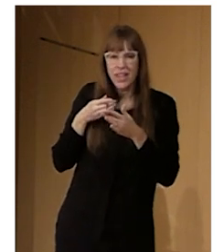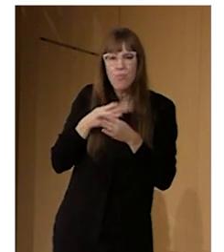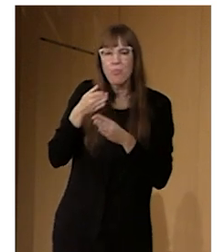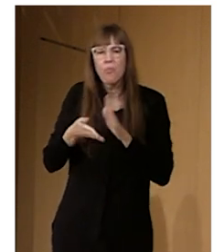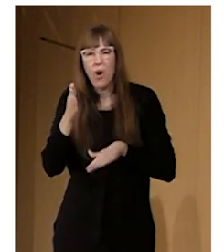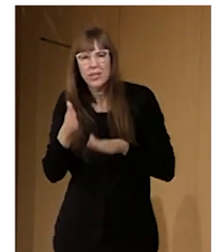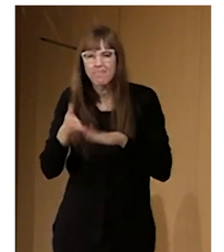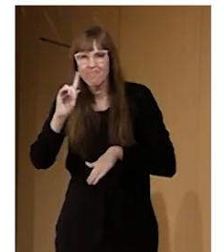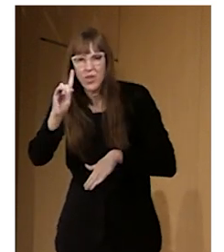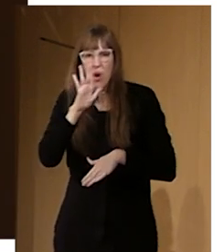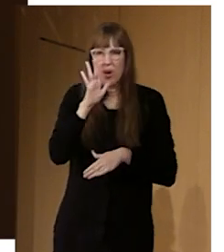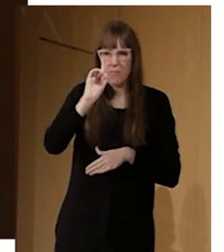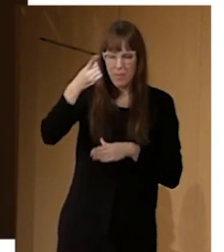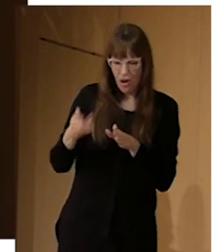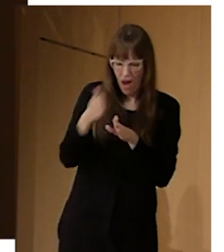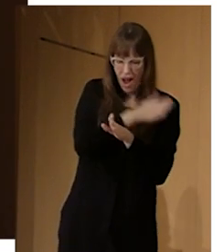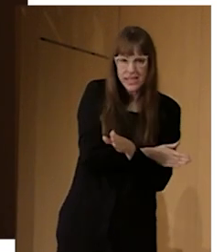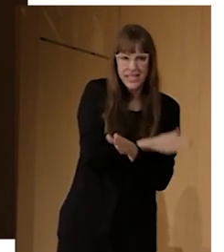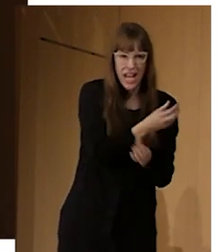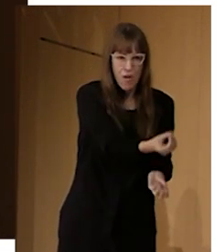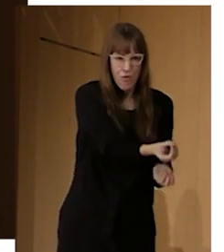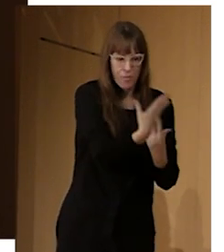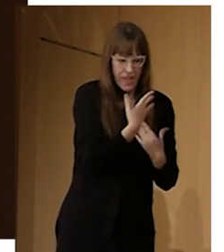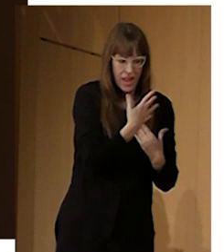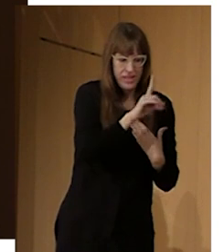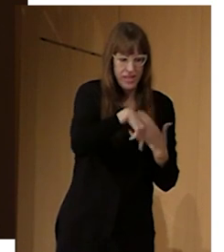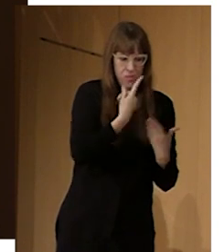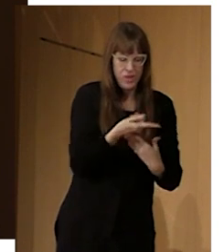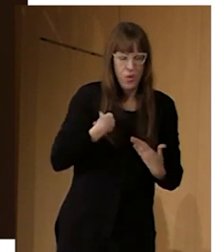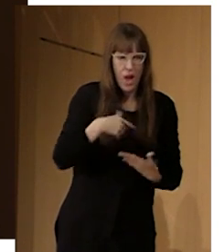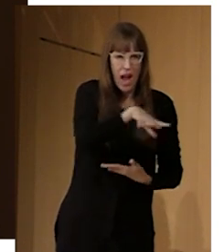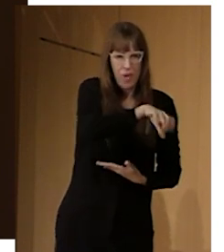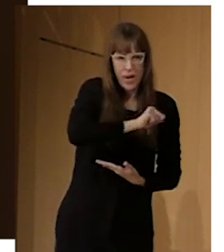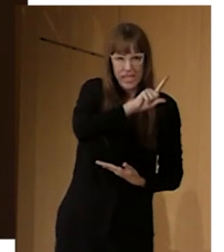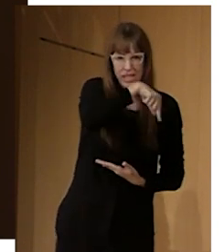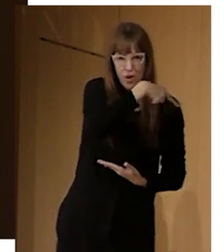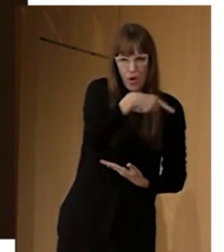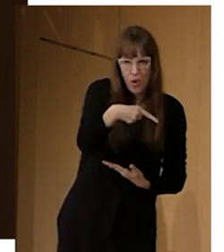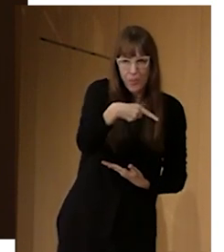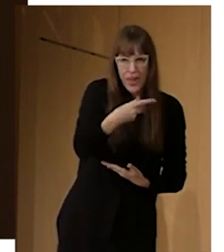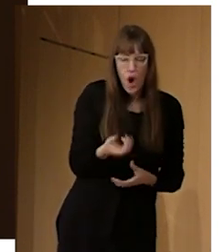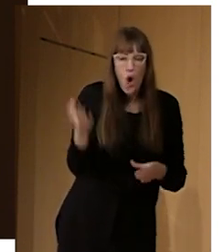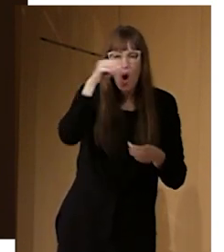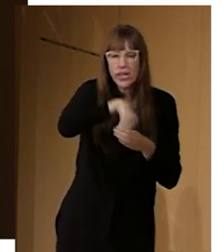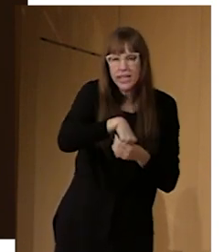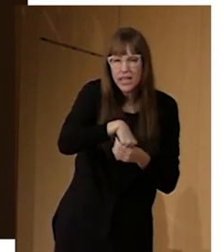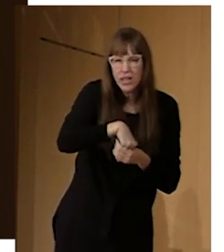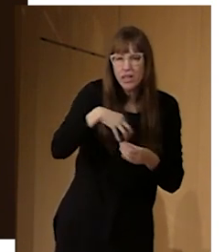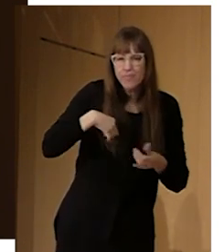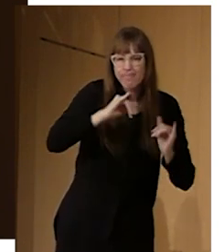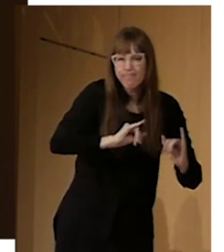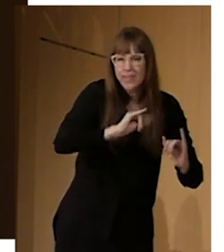entiendo queé es lo que me voy a encontrar entiendo que está hecho para mí que lo que voy a entender el contenido y que lo voy a